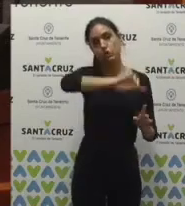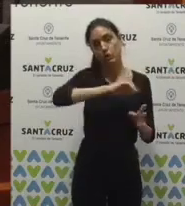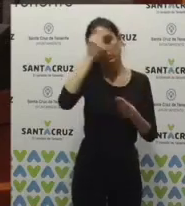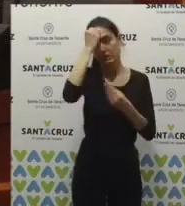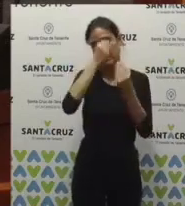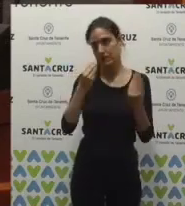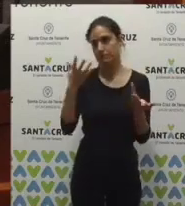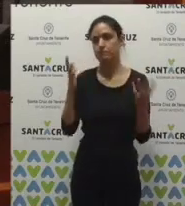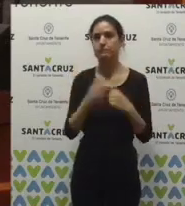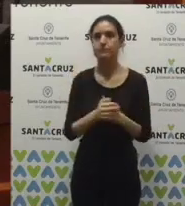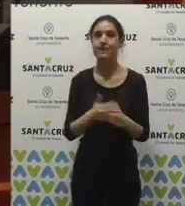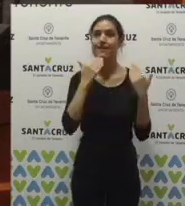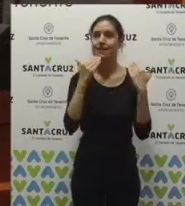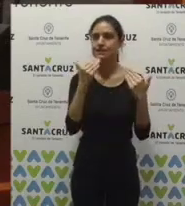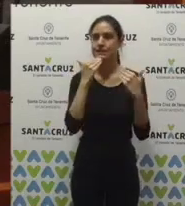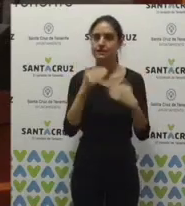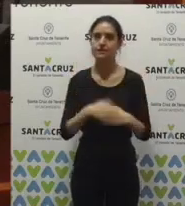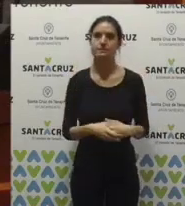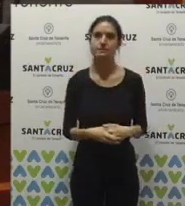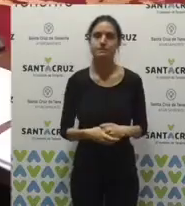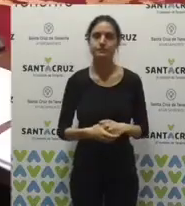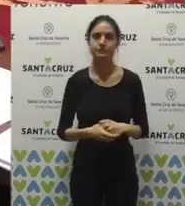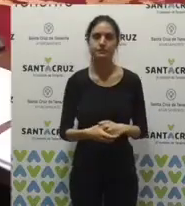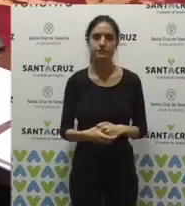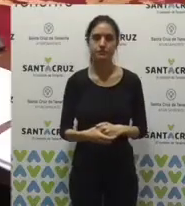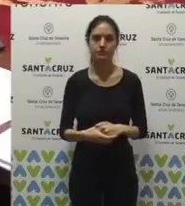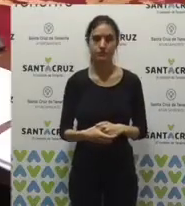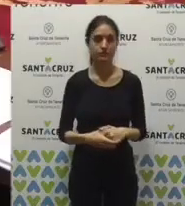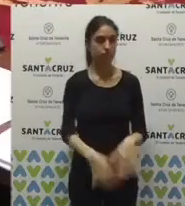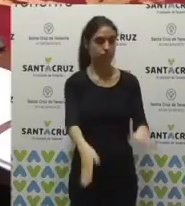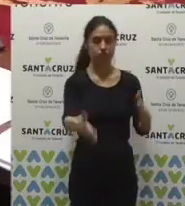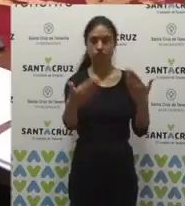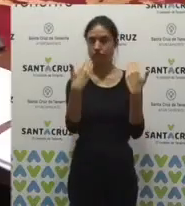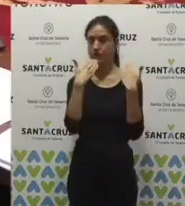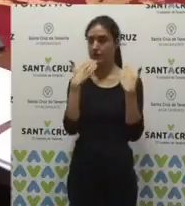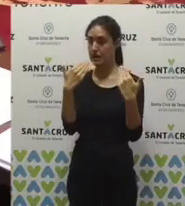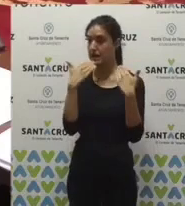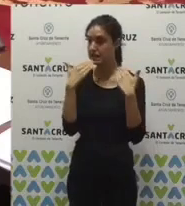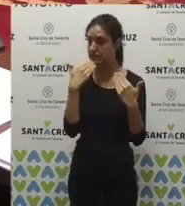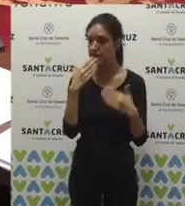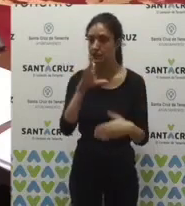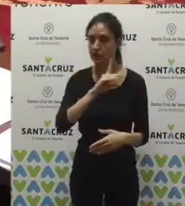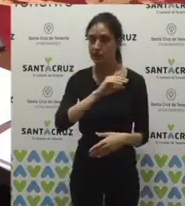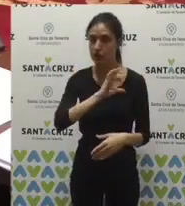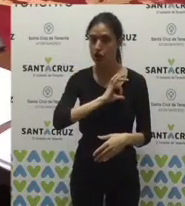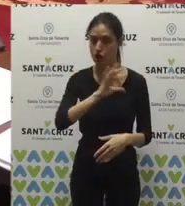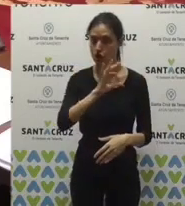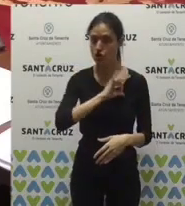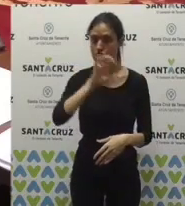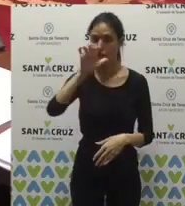podemos muchas gracias muchas gracias doña elena